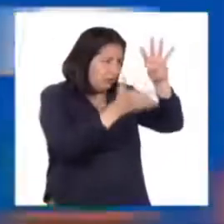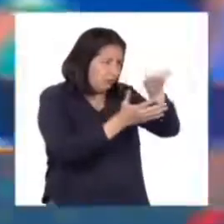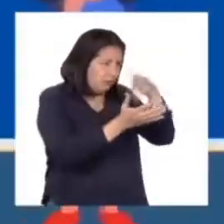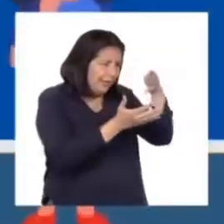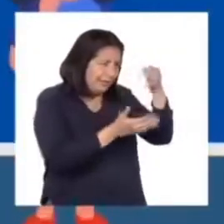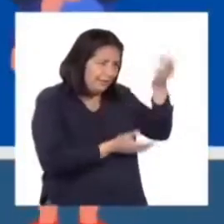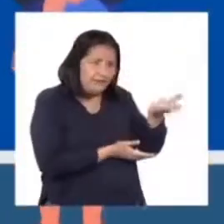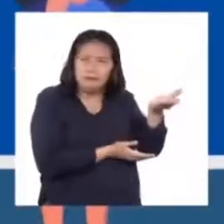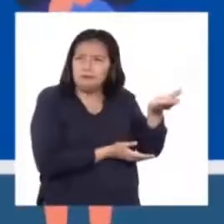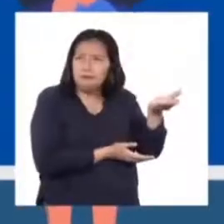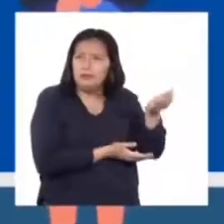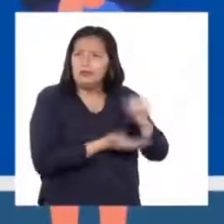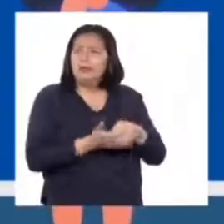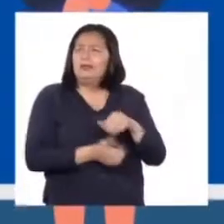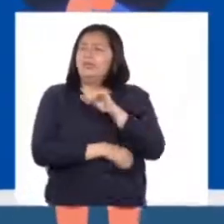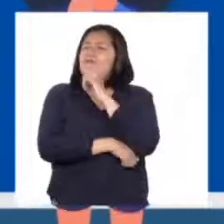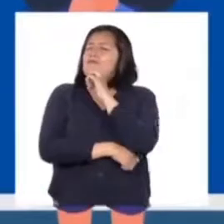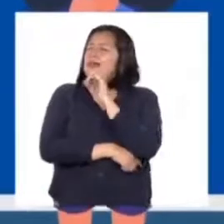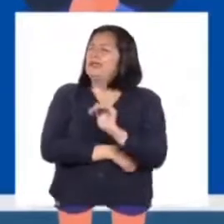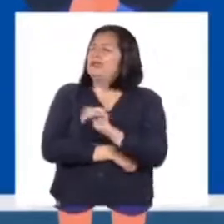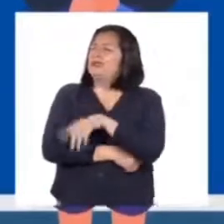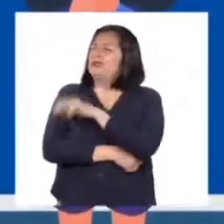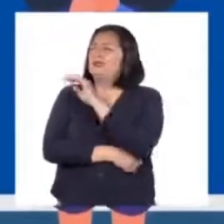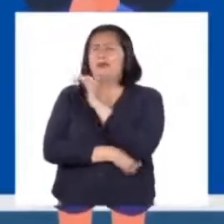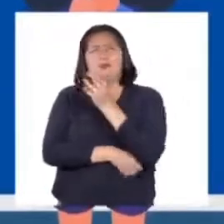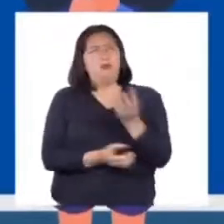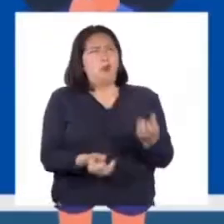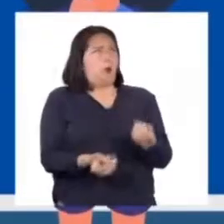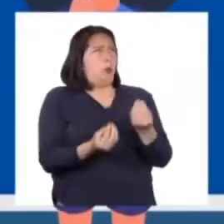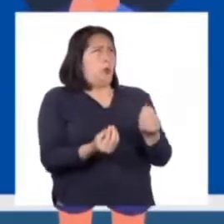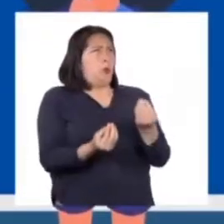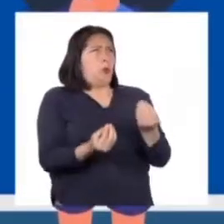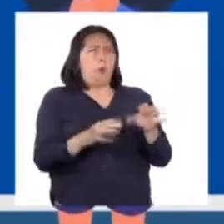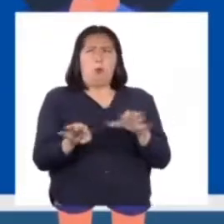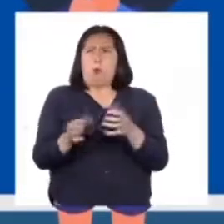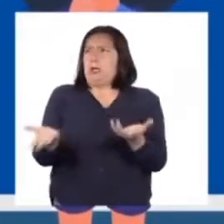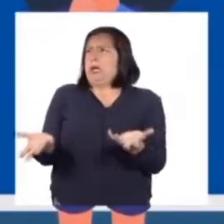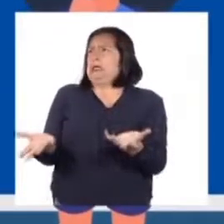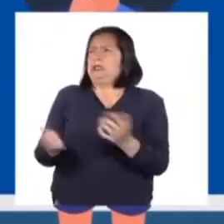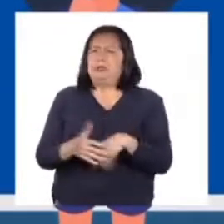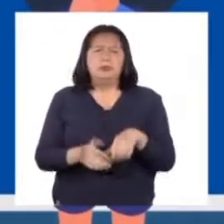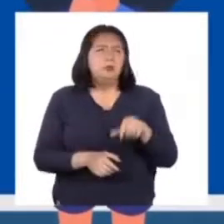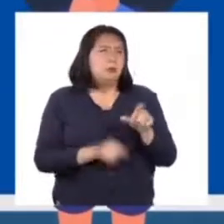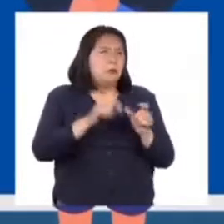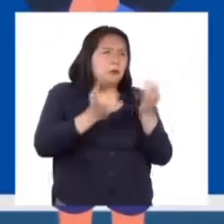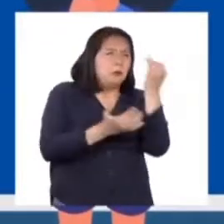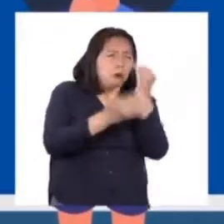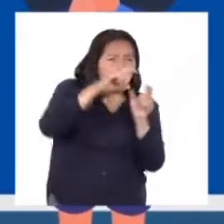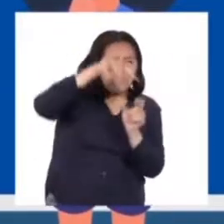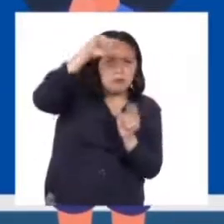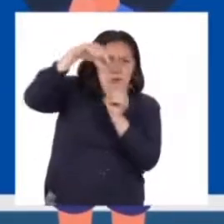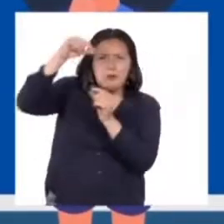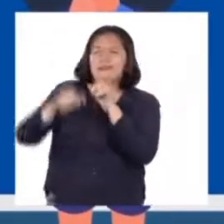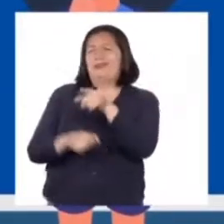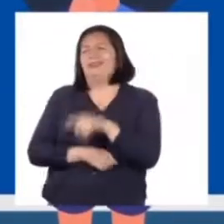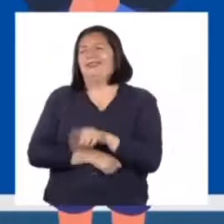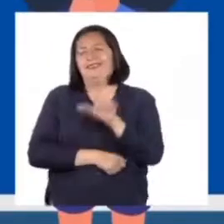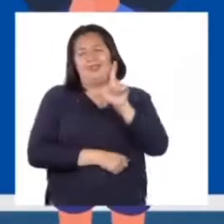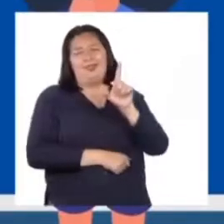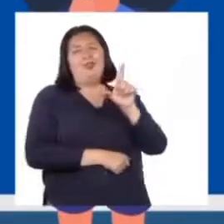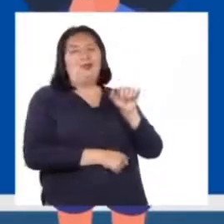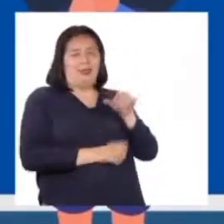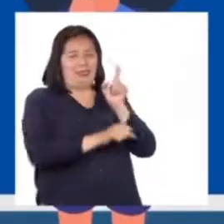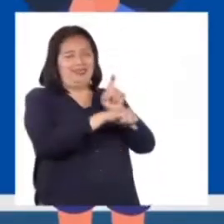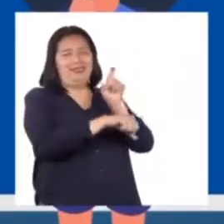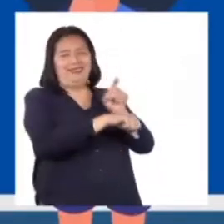frecuencias? Antonio y Mariana no saben cómo realizar un gráfico de barras. Por ello, Lucía les va a enseñar cómo